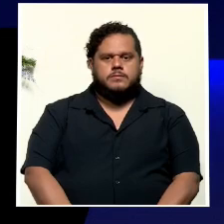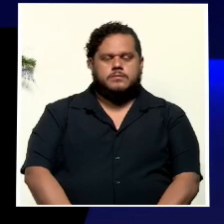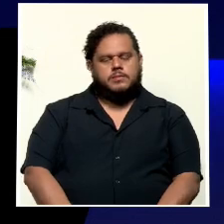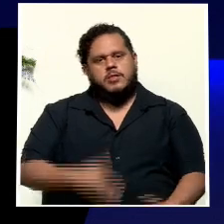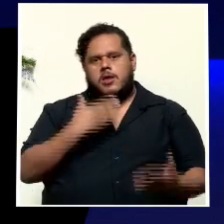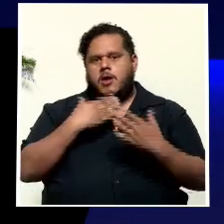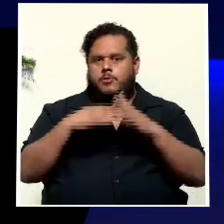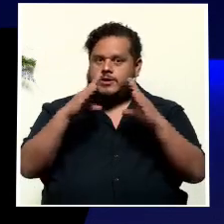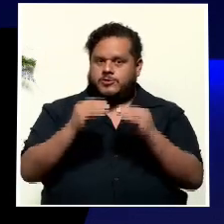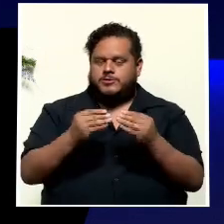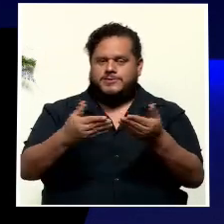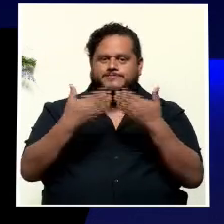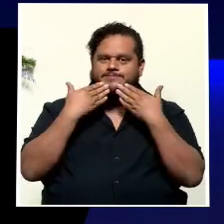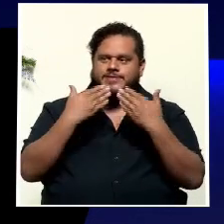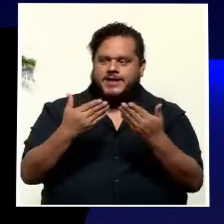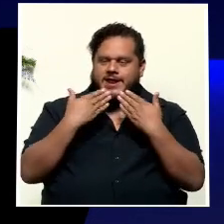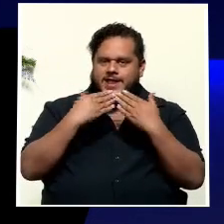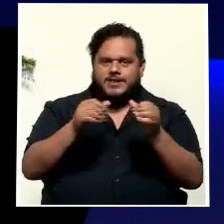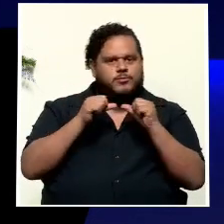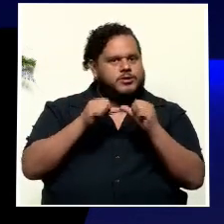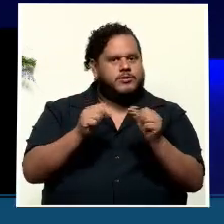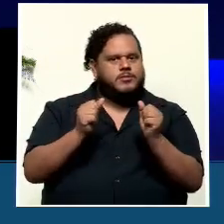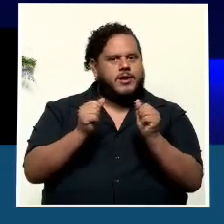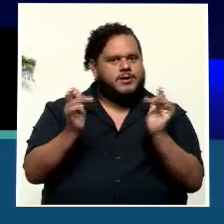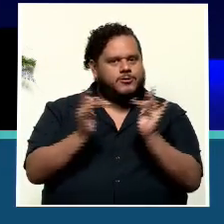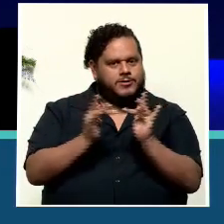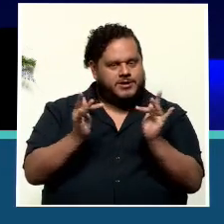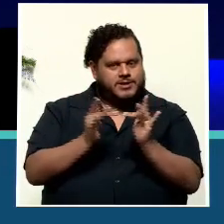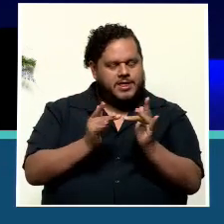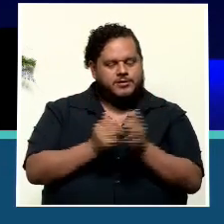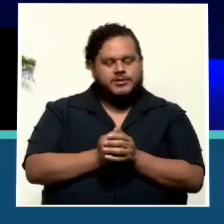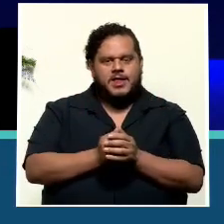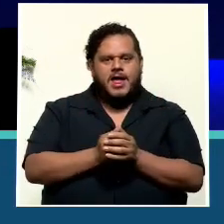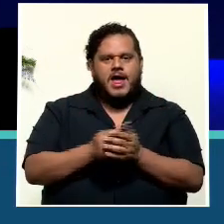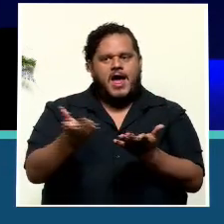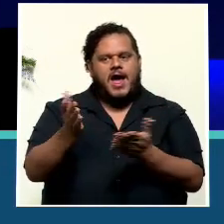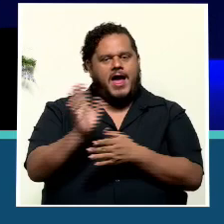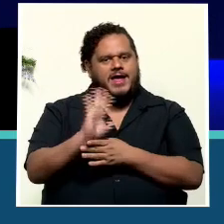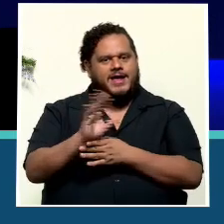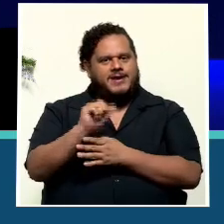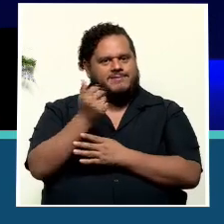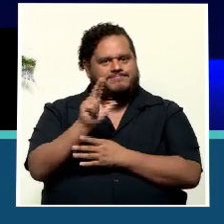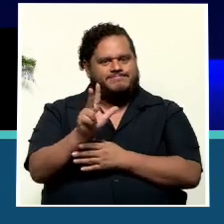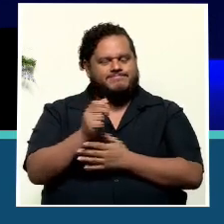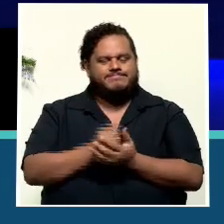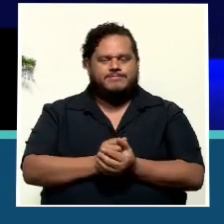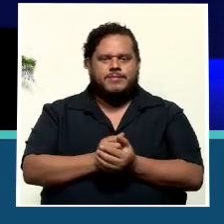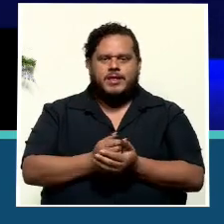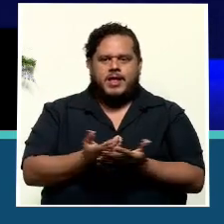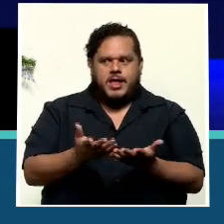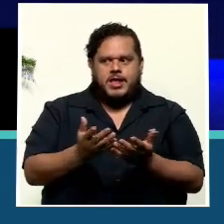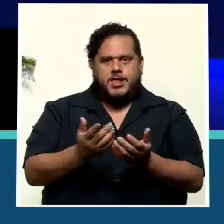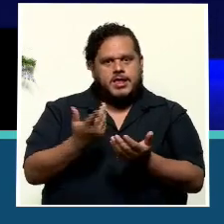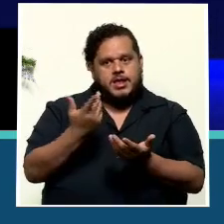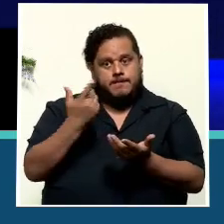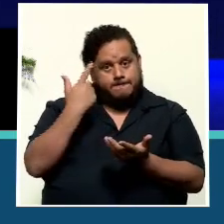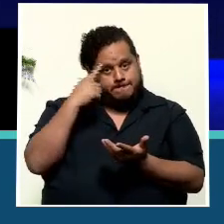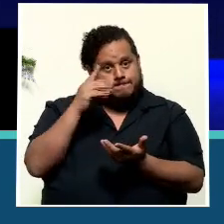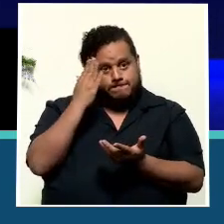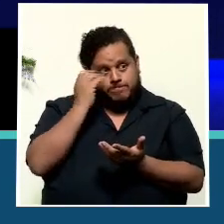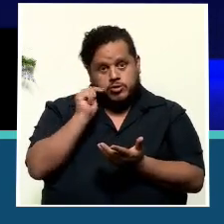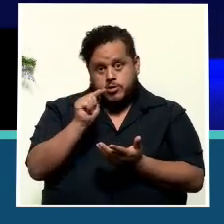Buenas noches, gracias por continuar conectados a la señal de Canal 13 y por acompañarnos en